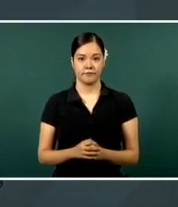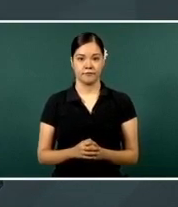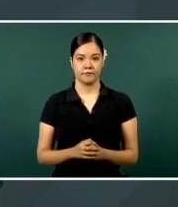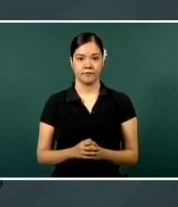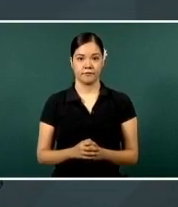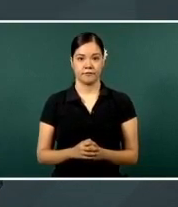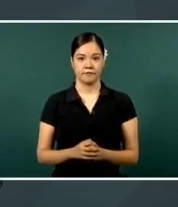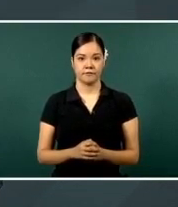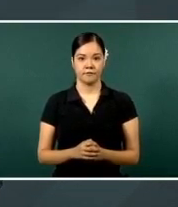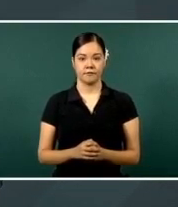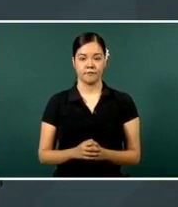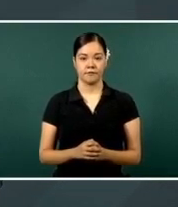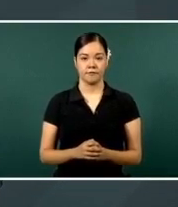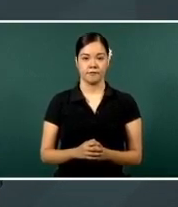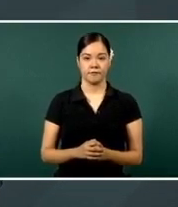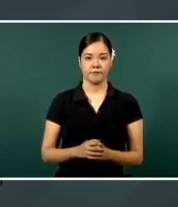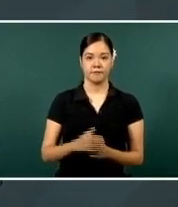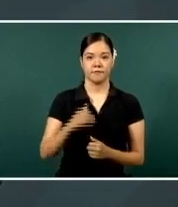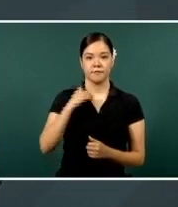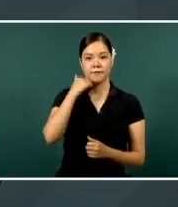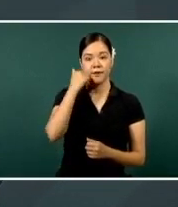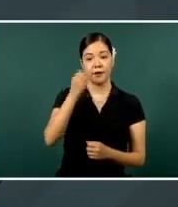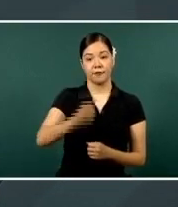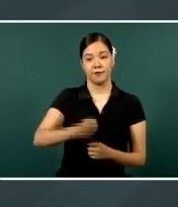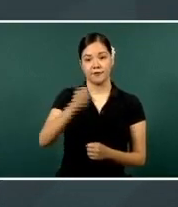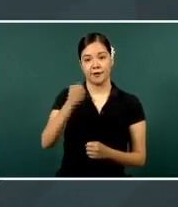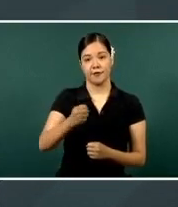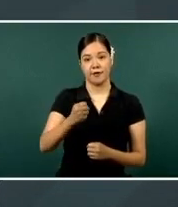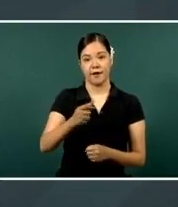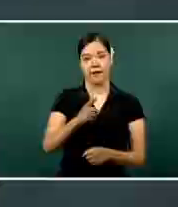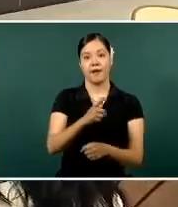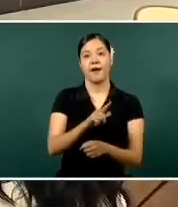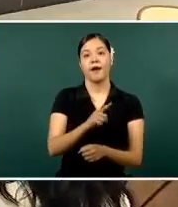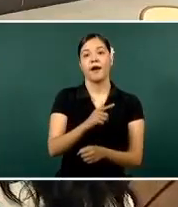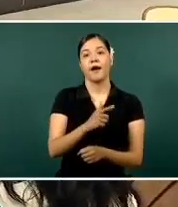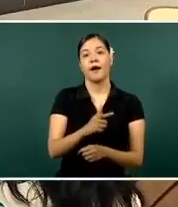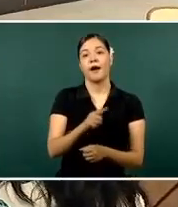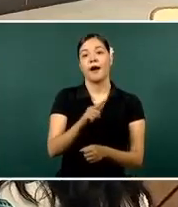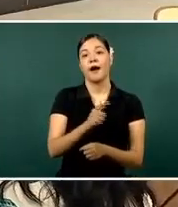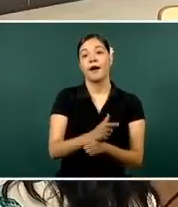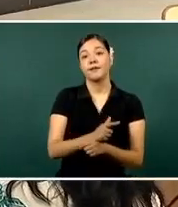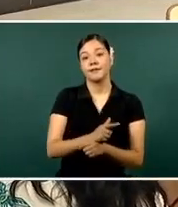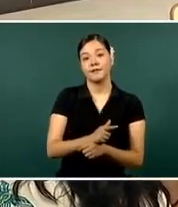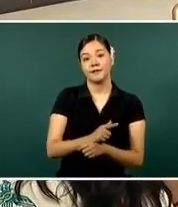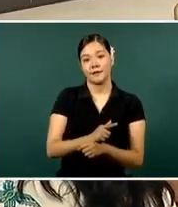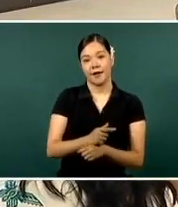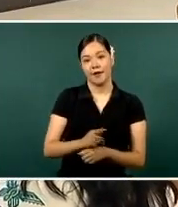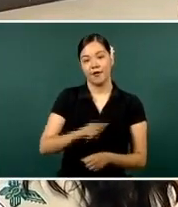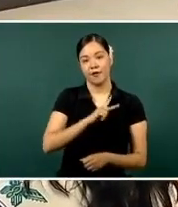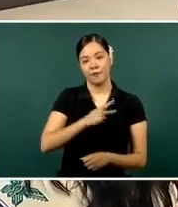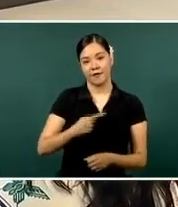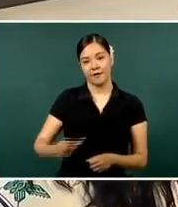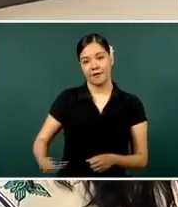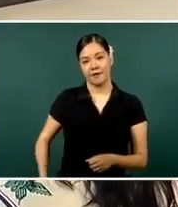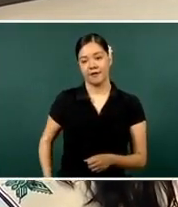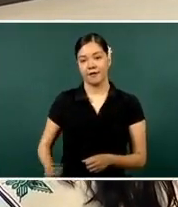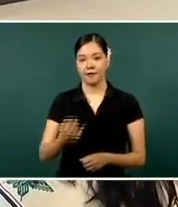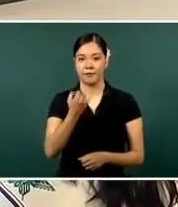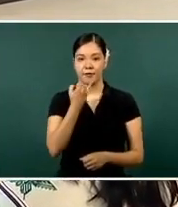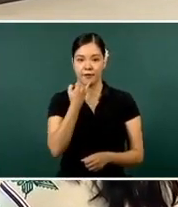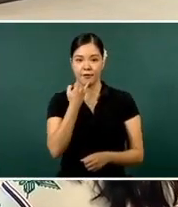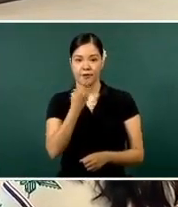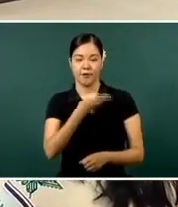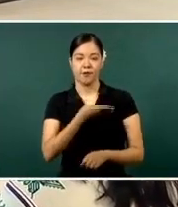licenciado Andrés Manuel López Obrador. Muy buenos días a todos, a todas las